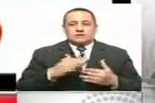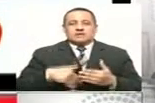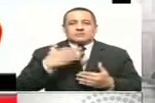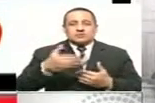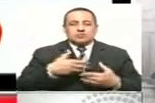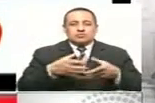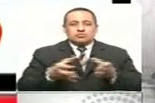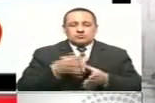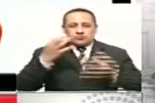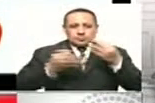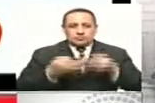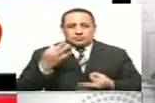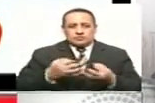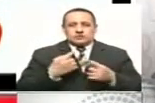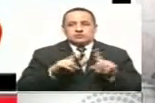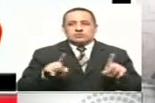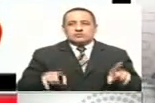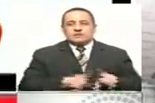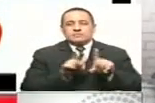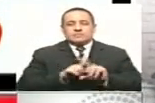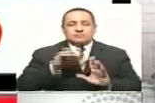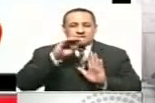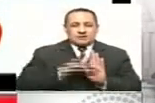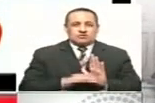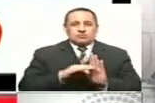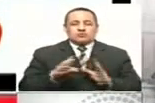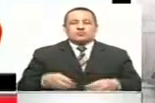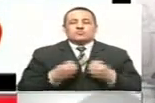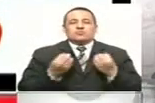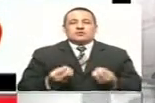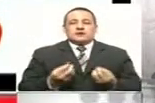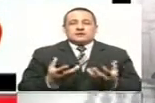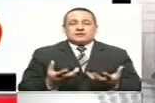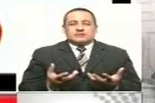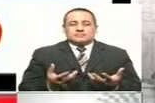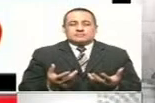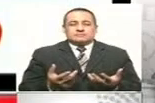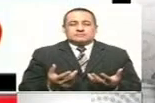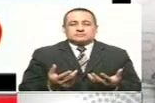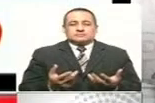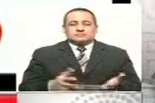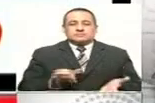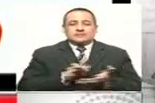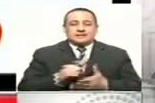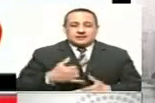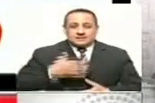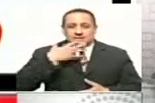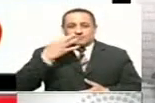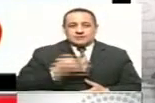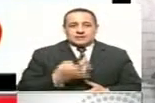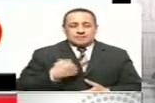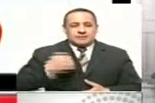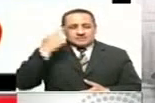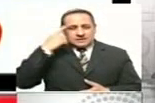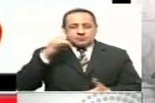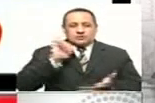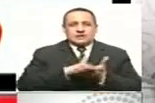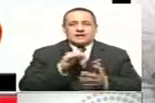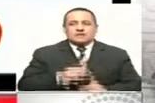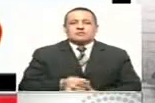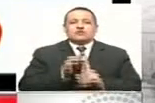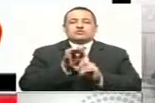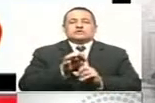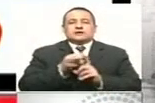subido presupuestos, sino hemos bajado un poco, porque en realidad pensamos que hay que